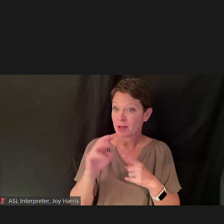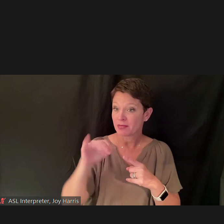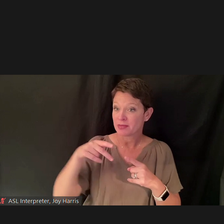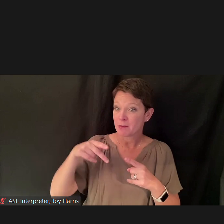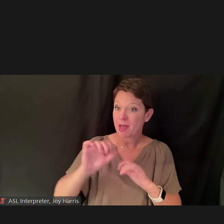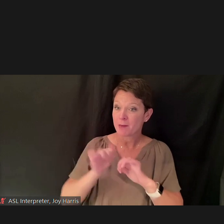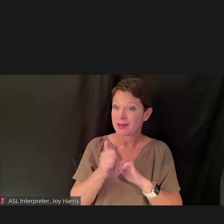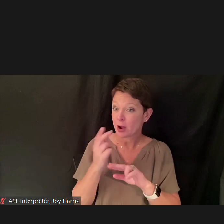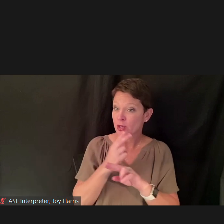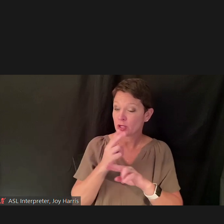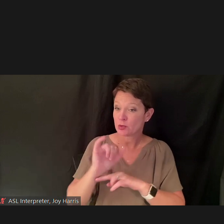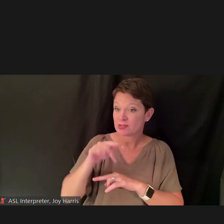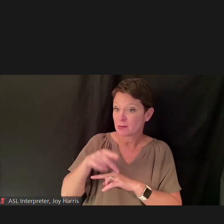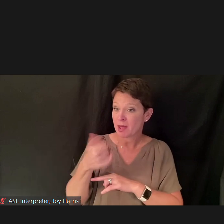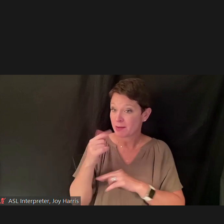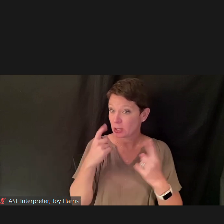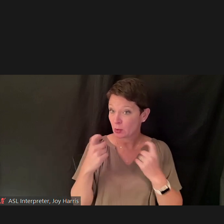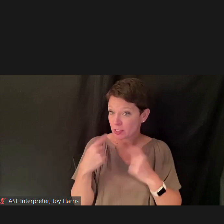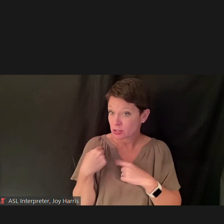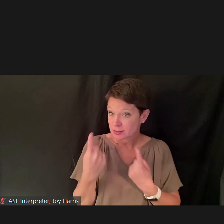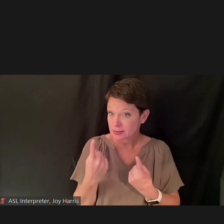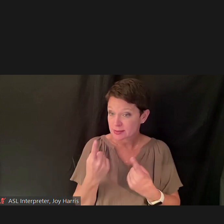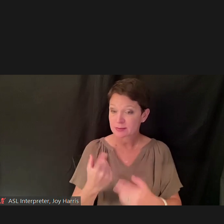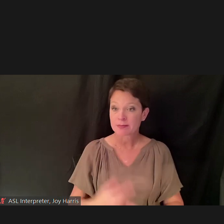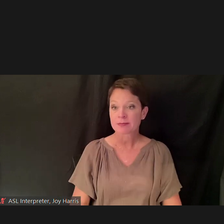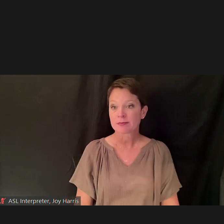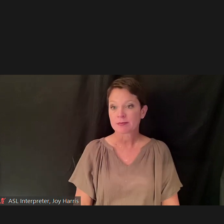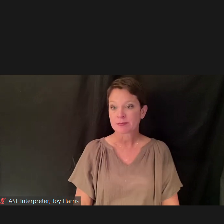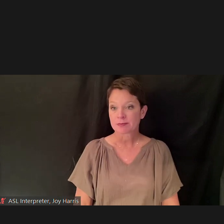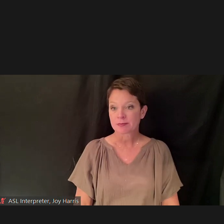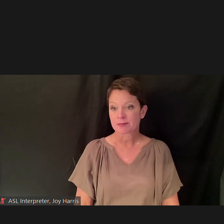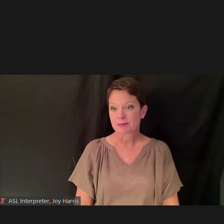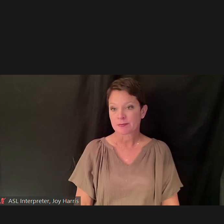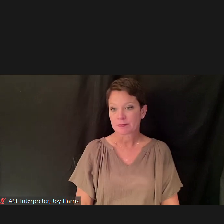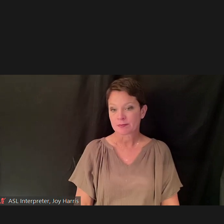¿Tienes alguna pregunta sobre el mapa o cómo utilizarlo?